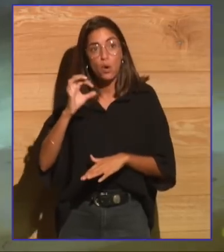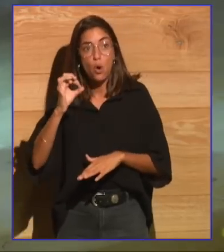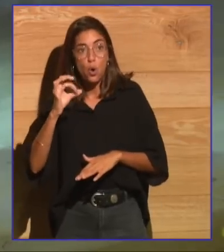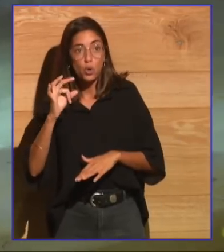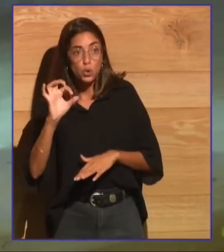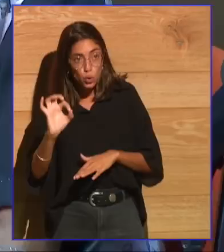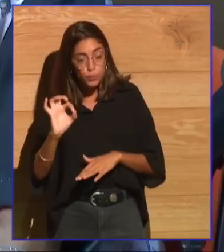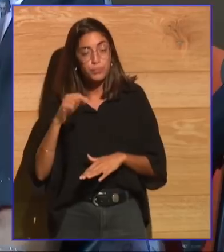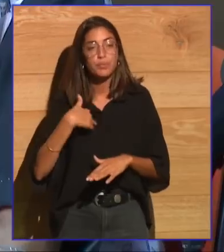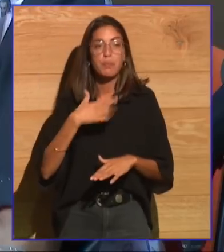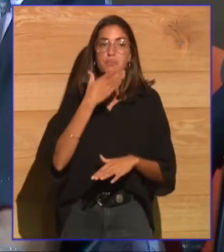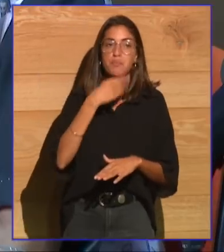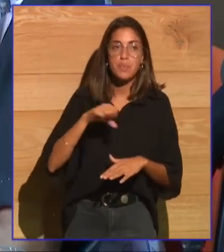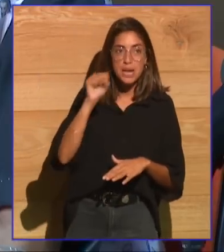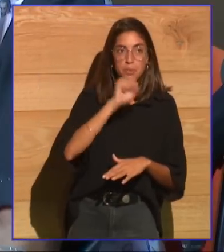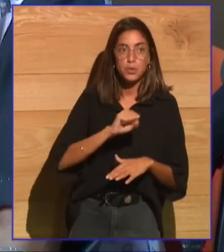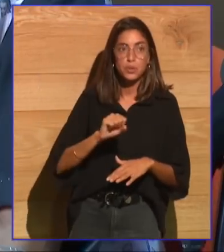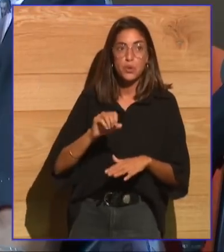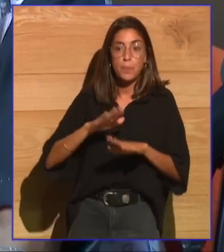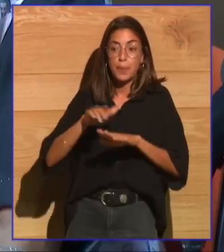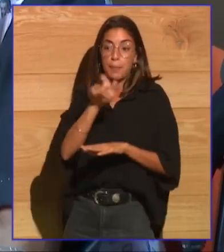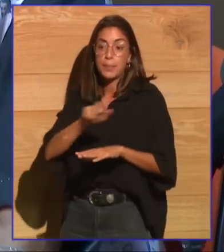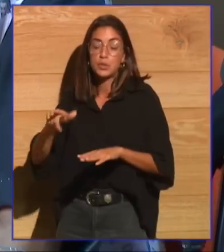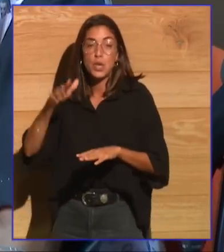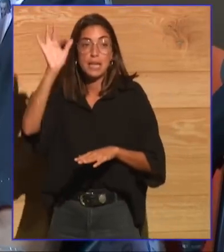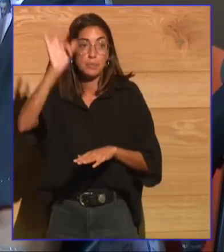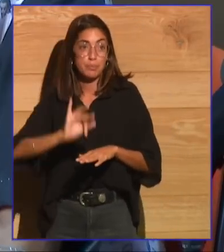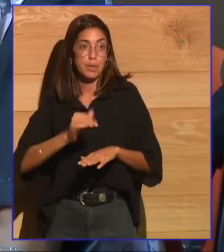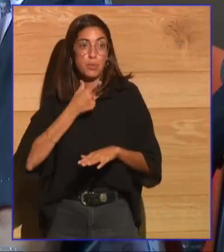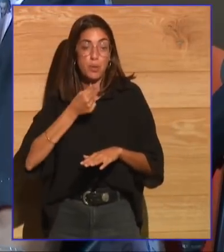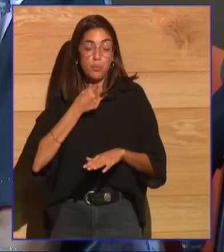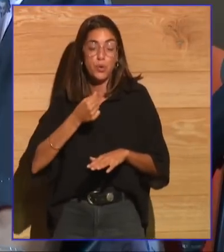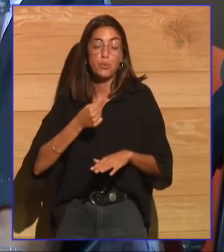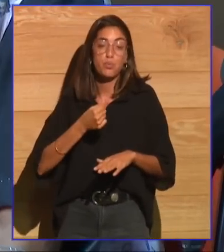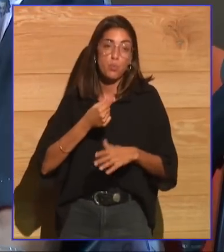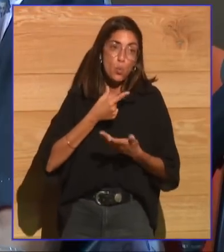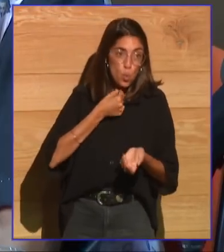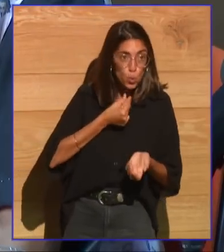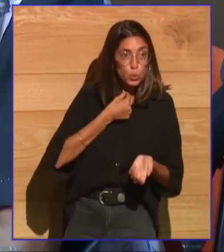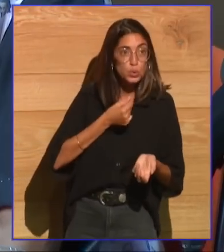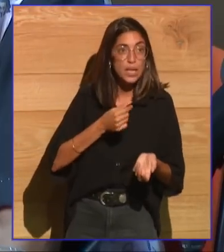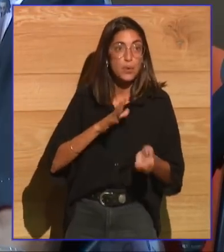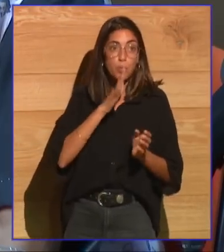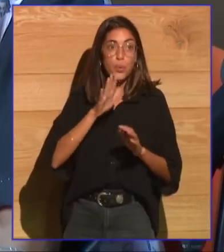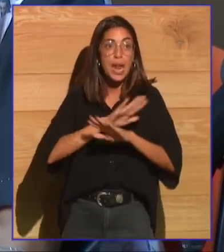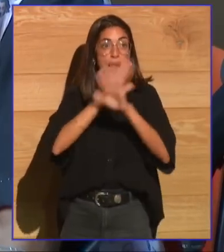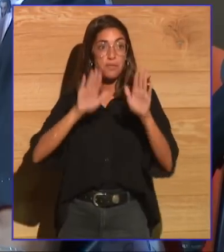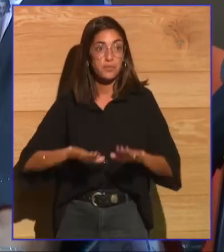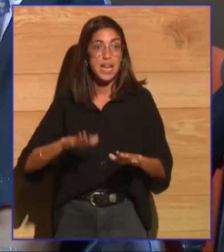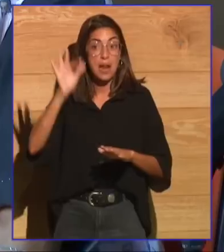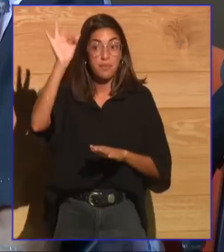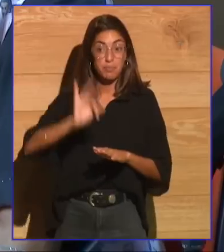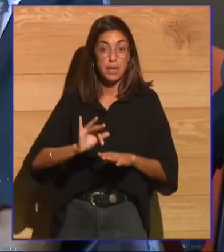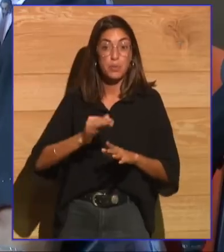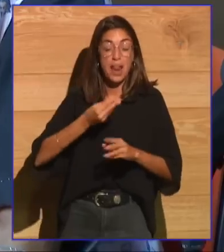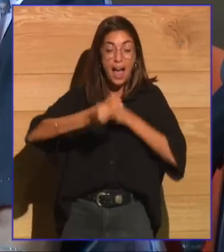para digamos a los que nos gusta el humor y nos gusta el cine ver esta película para que veamos lo difícil que es hacer una película y lo difícil que es hacer humor